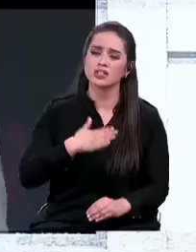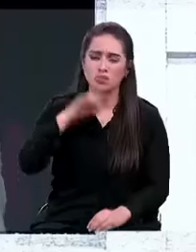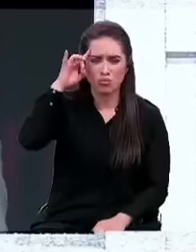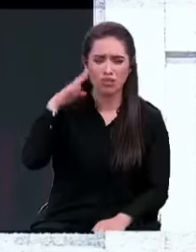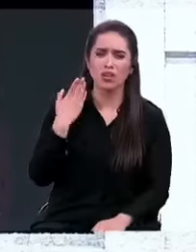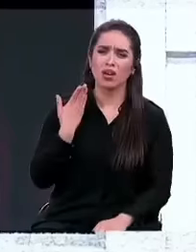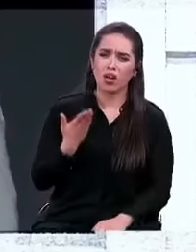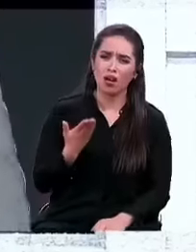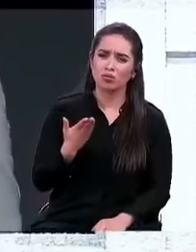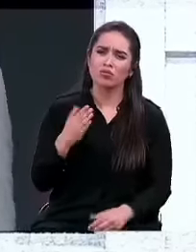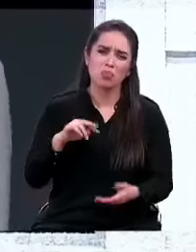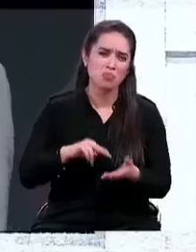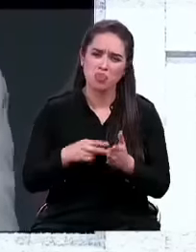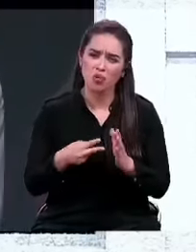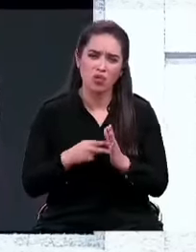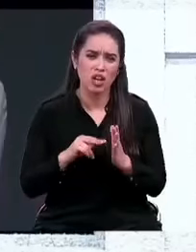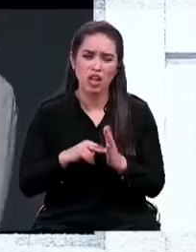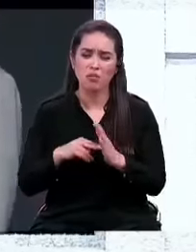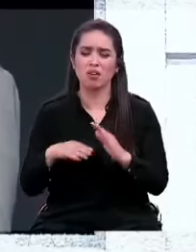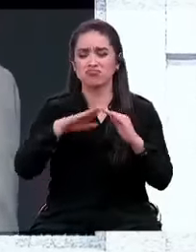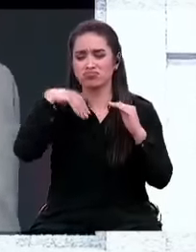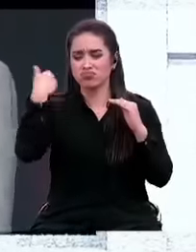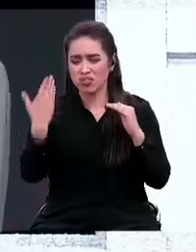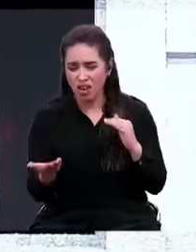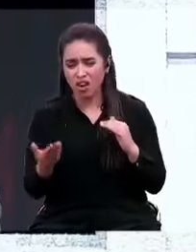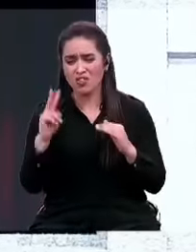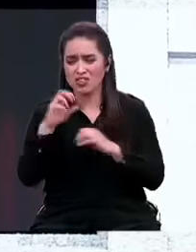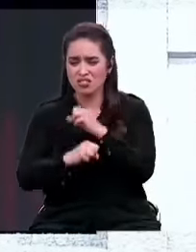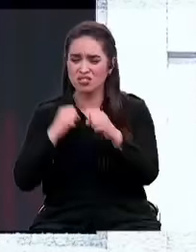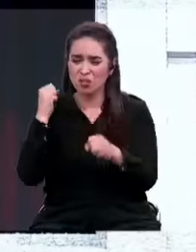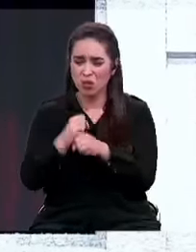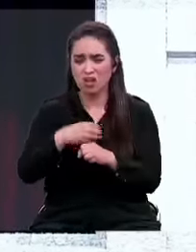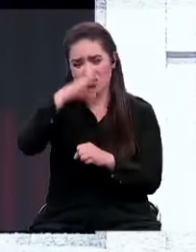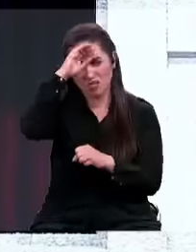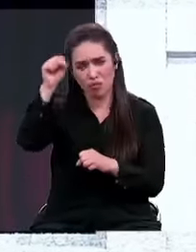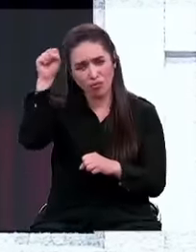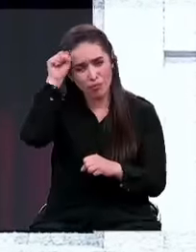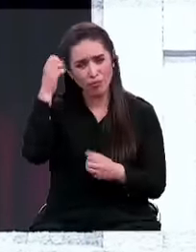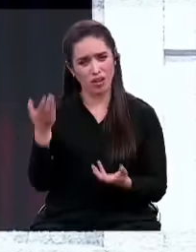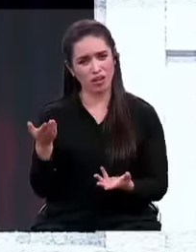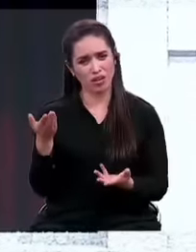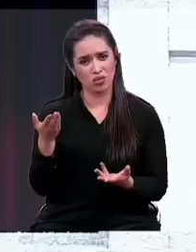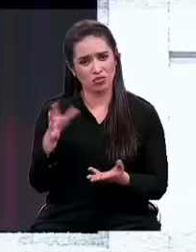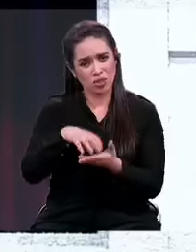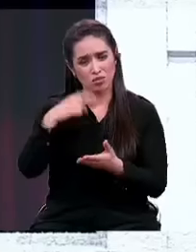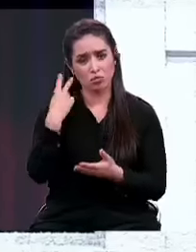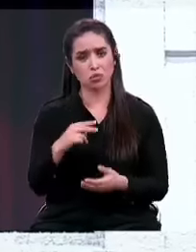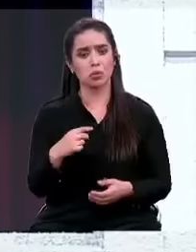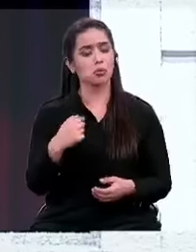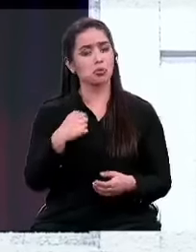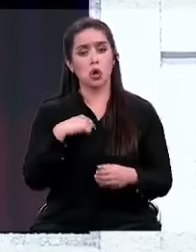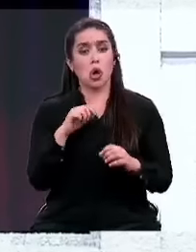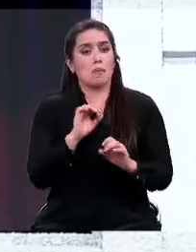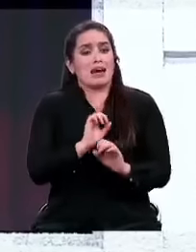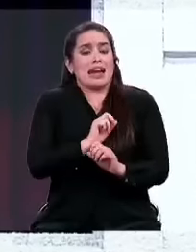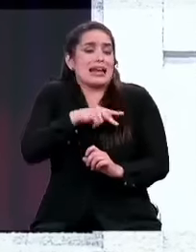¿a usted no le ha afectado el estar viviendo durante 25 años al lado de la compañía de bomberos de su comuna? No, para nada.